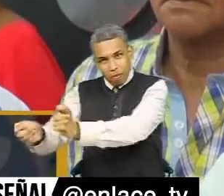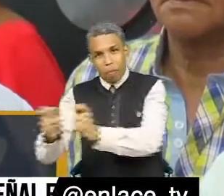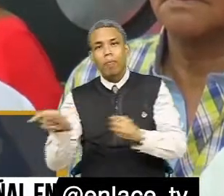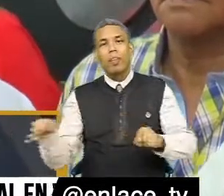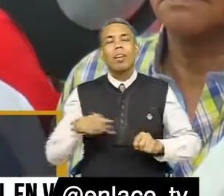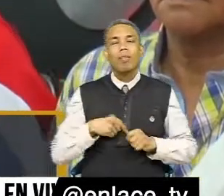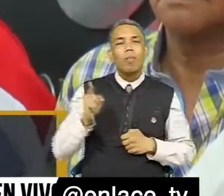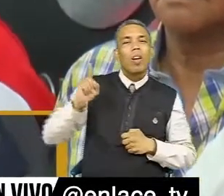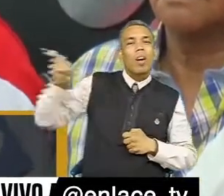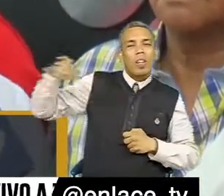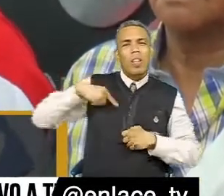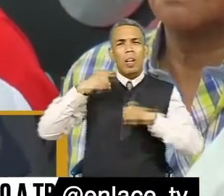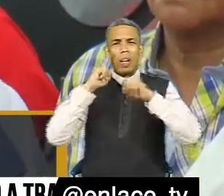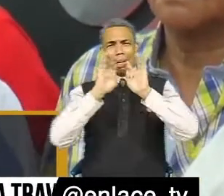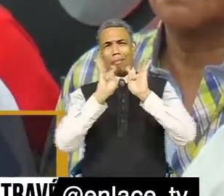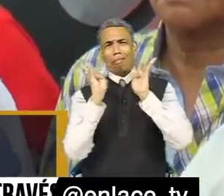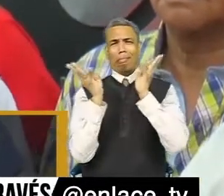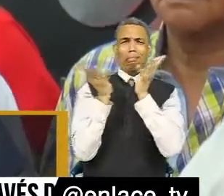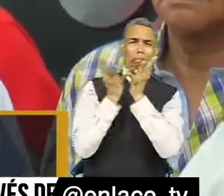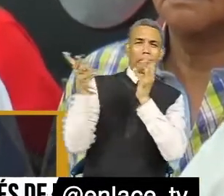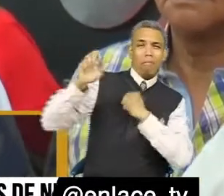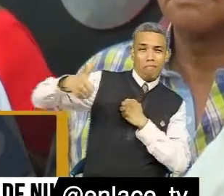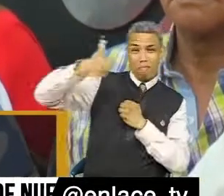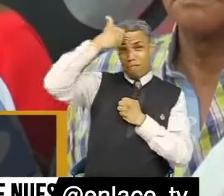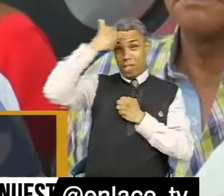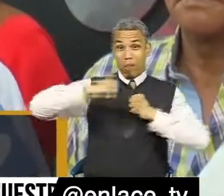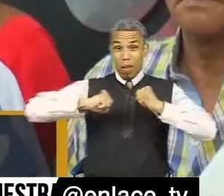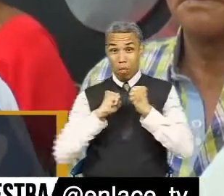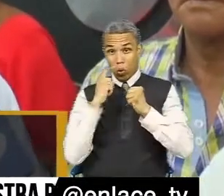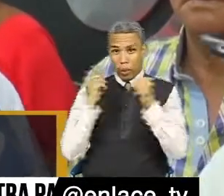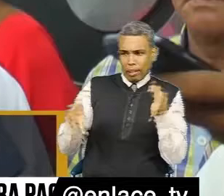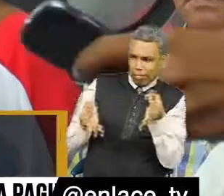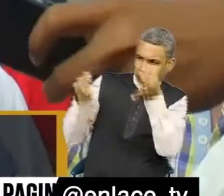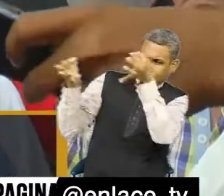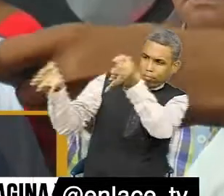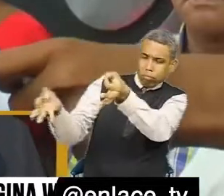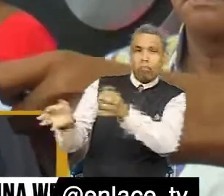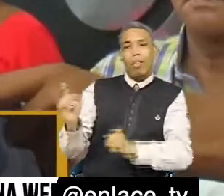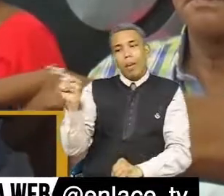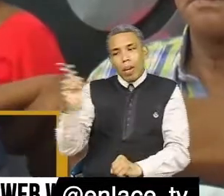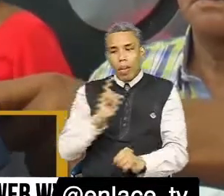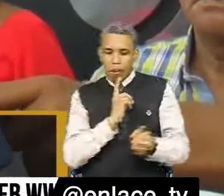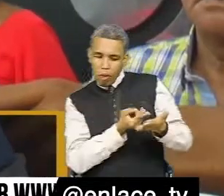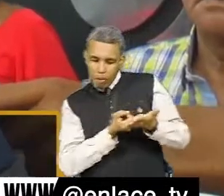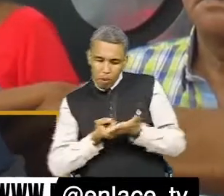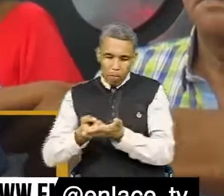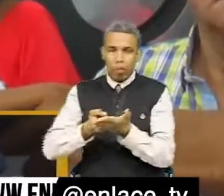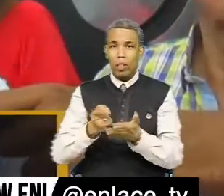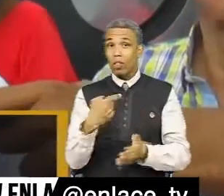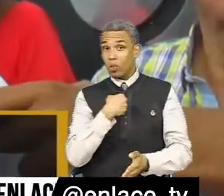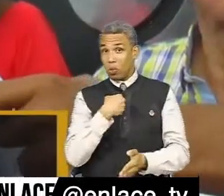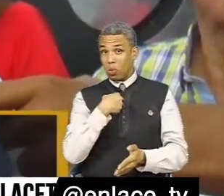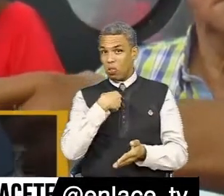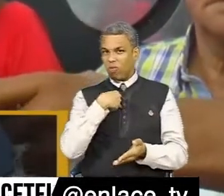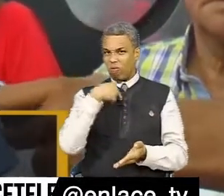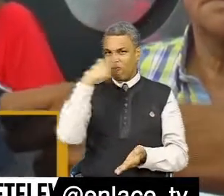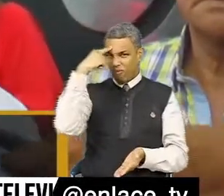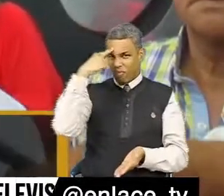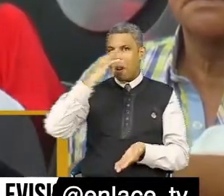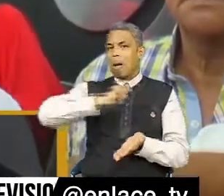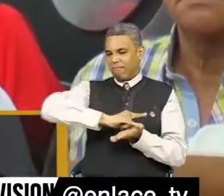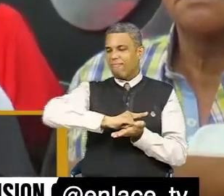proyecto llegue a la comisión primera donde lleve llegar y empezar su trámite yo soy optimista que este proyecto va a contar con el respaldo